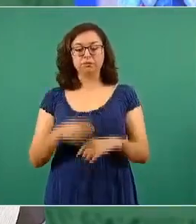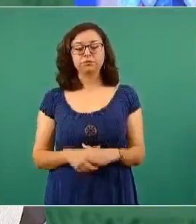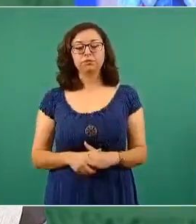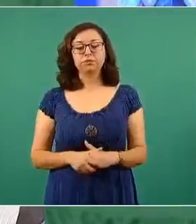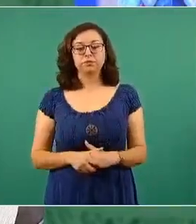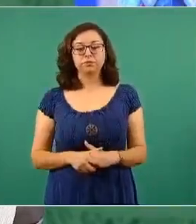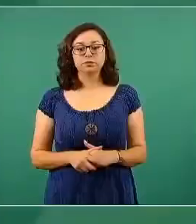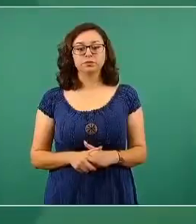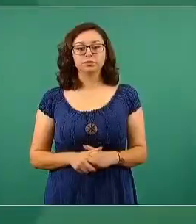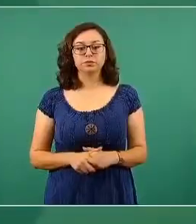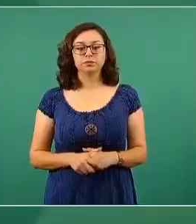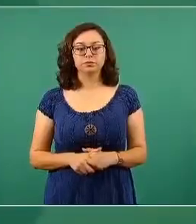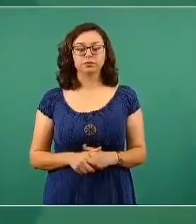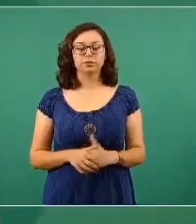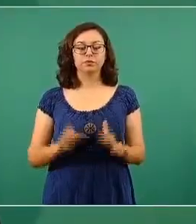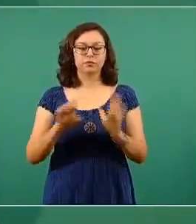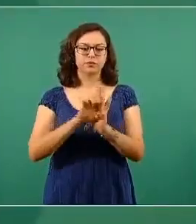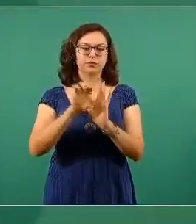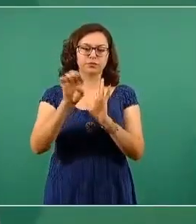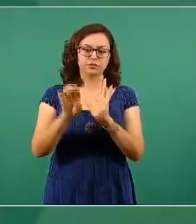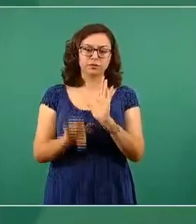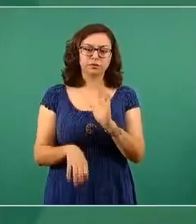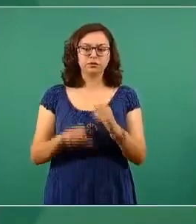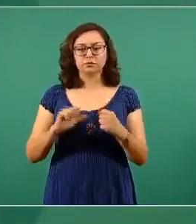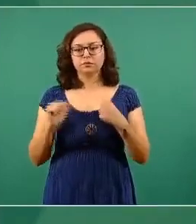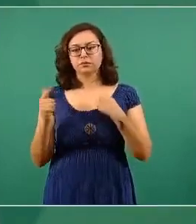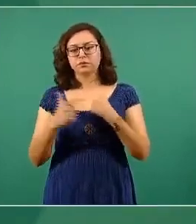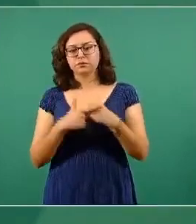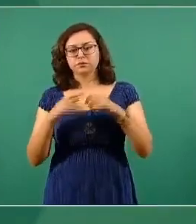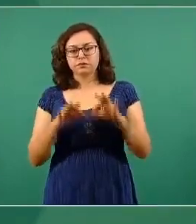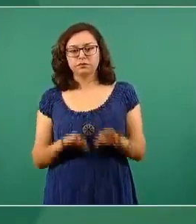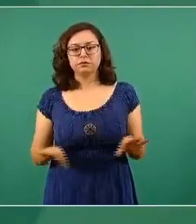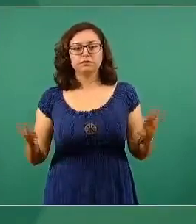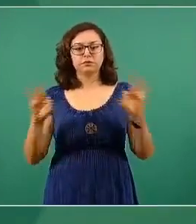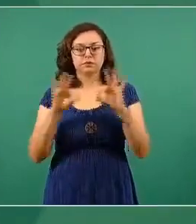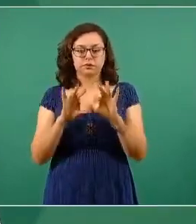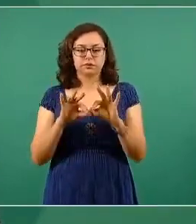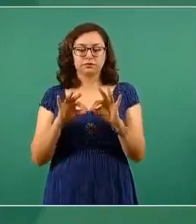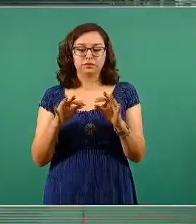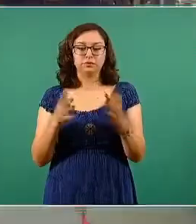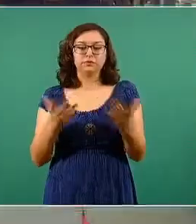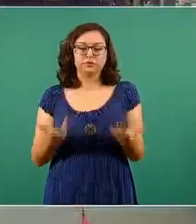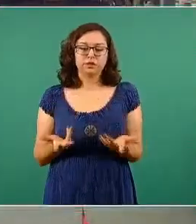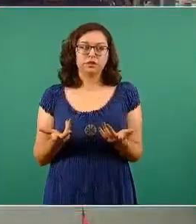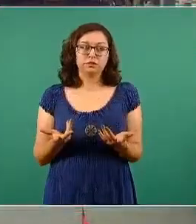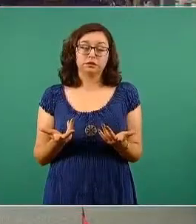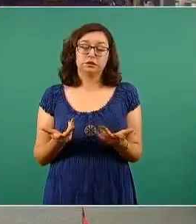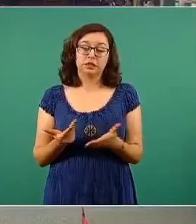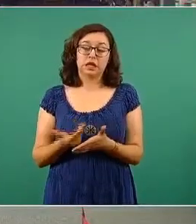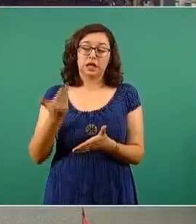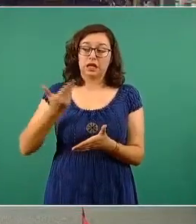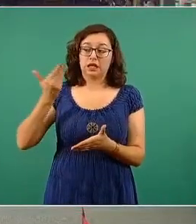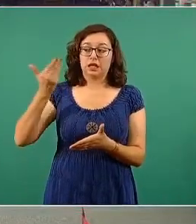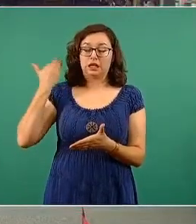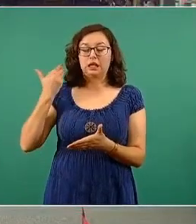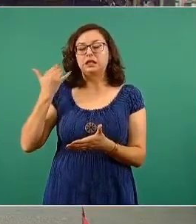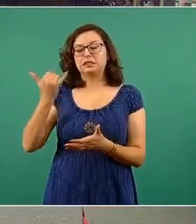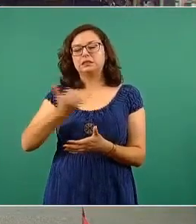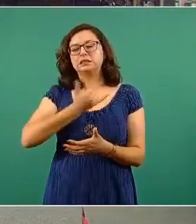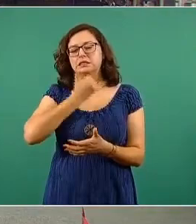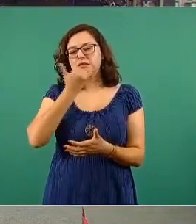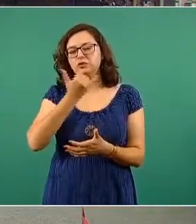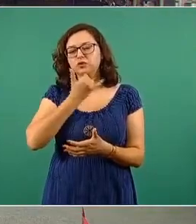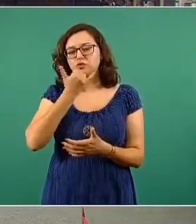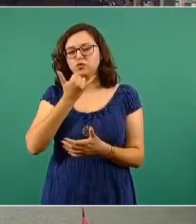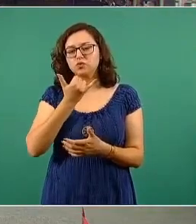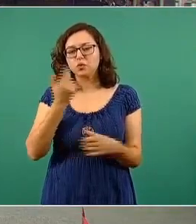y aprovechamos la pregunta para volverlo a recalcar, que se estuvo un poco sacando de de contexto en semanas previas era de